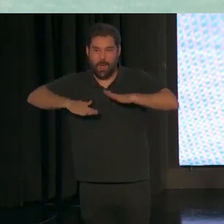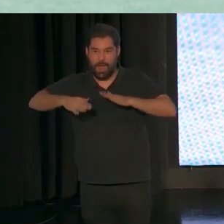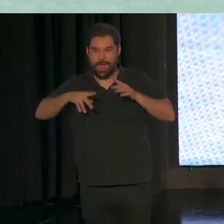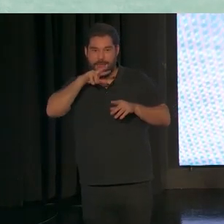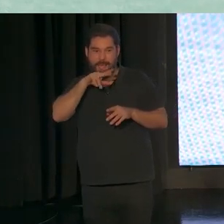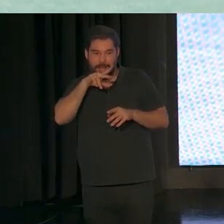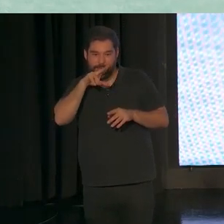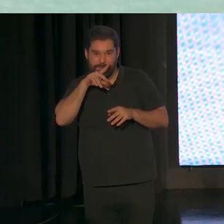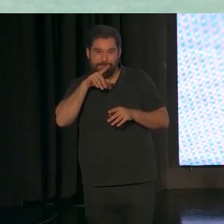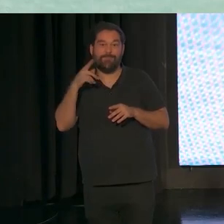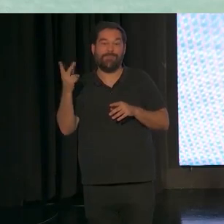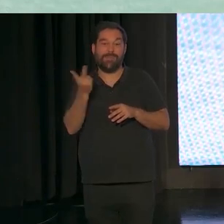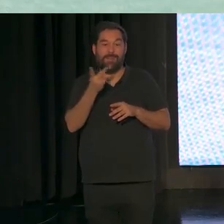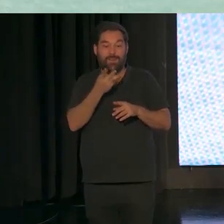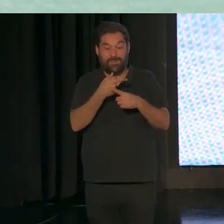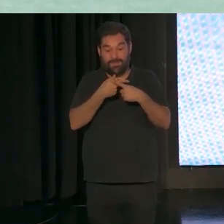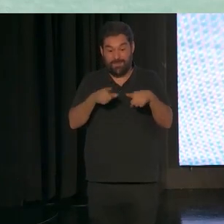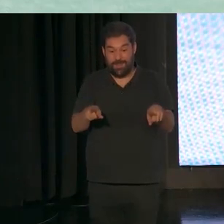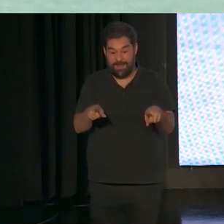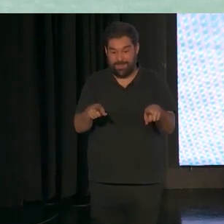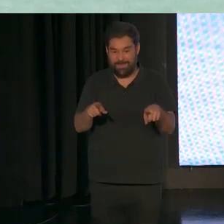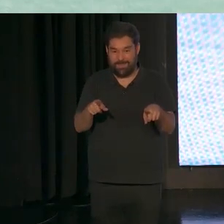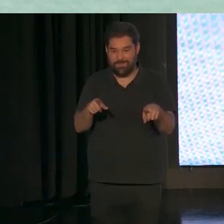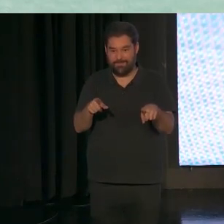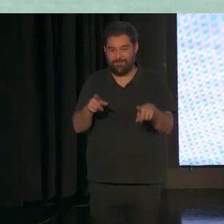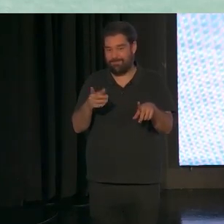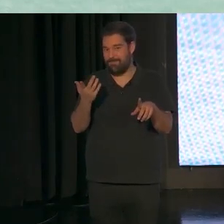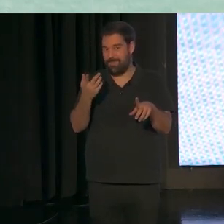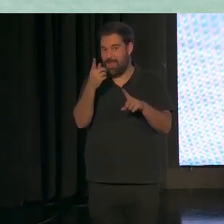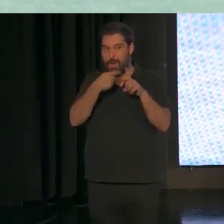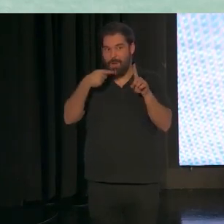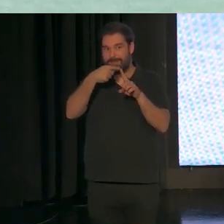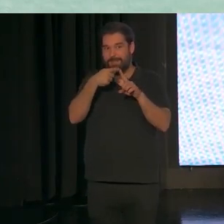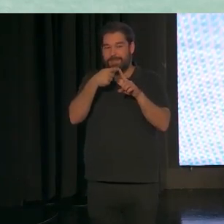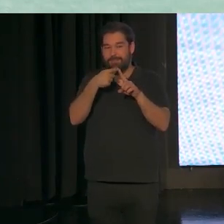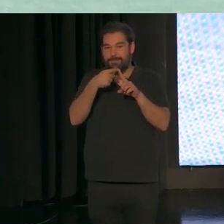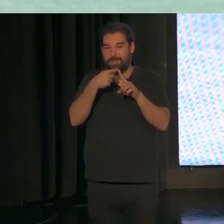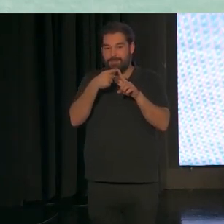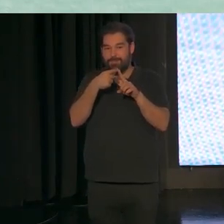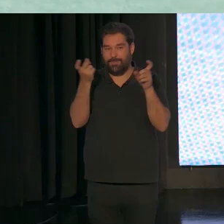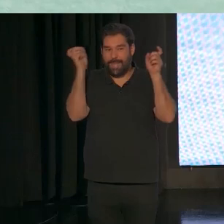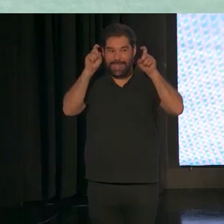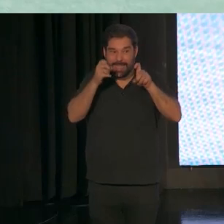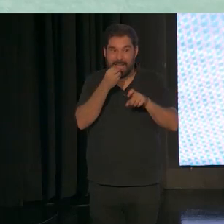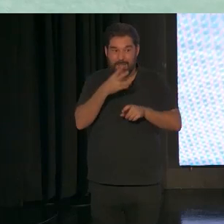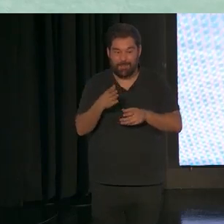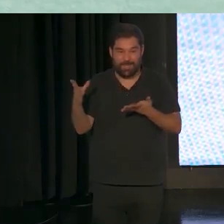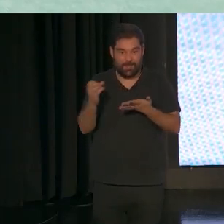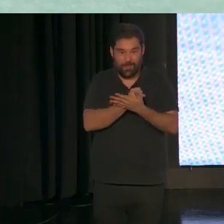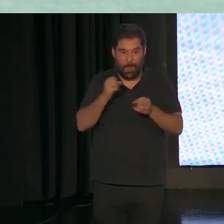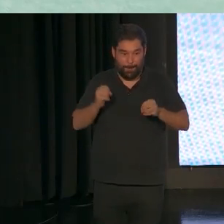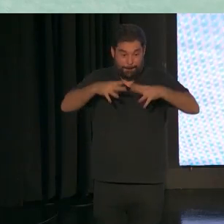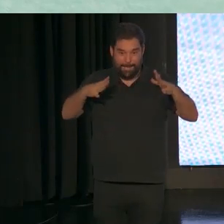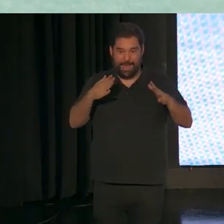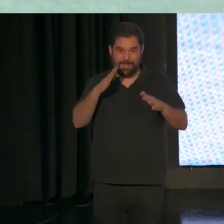dar respuesta tiene que hacer una magia que no consiste en la tradición escolar de hacer todos lo mismo al mismo